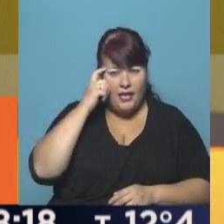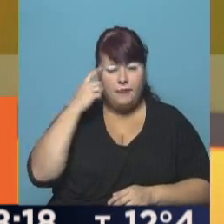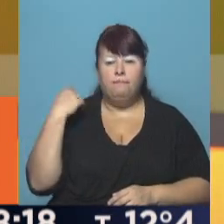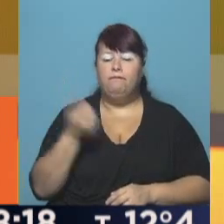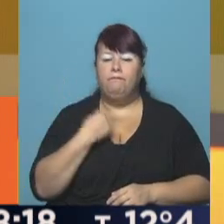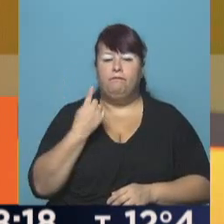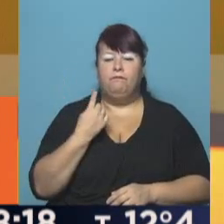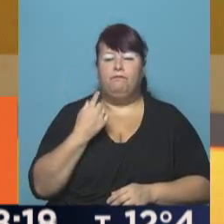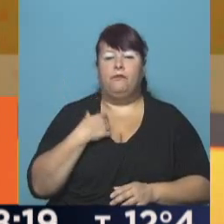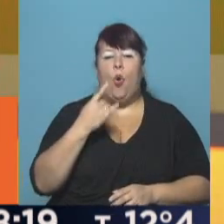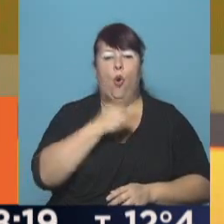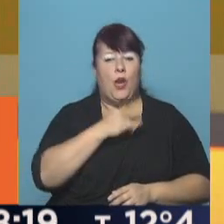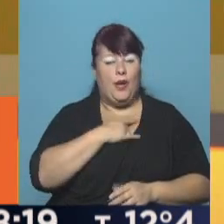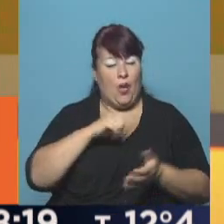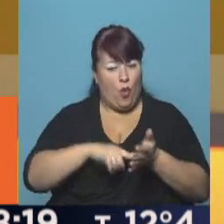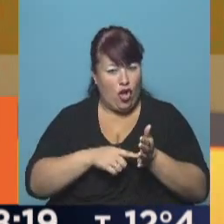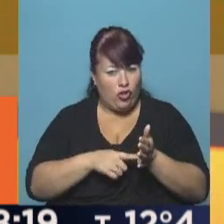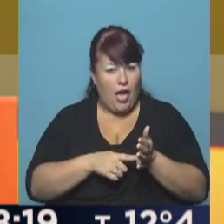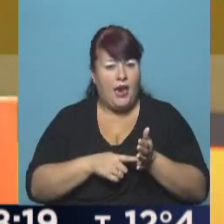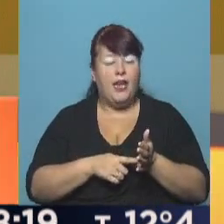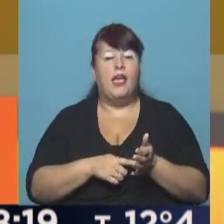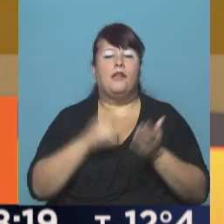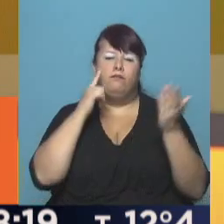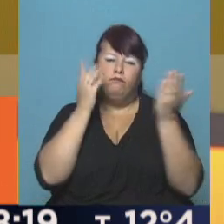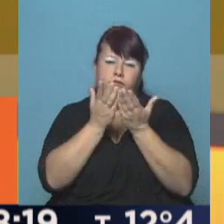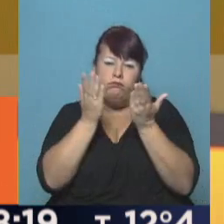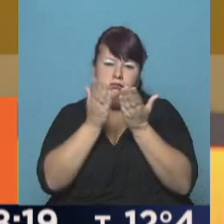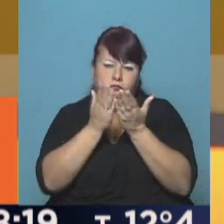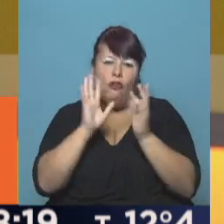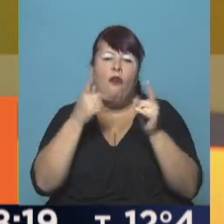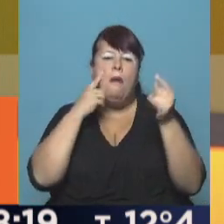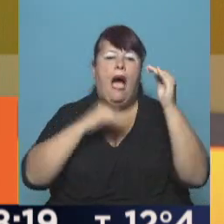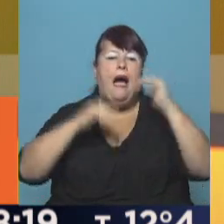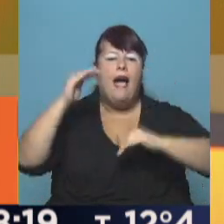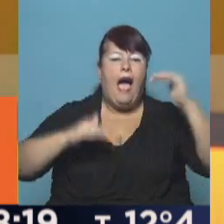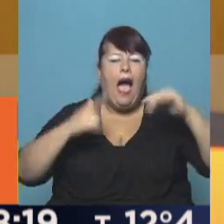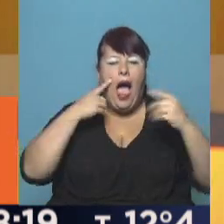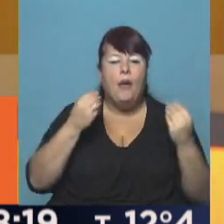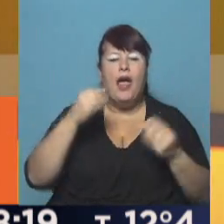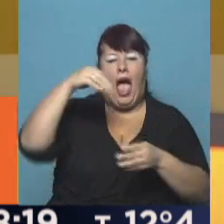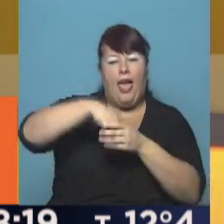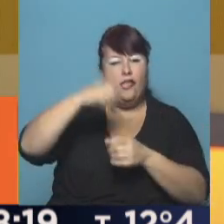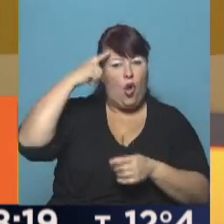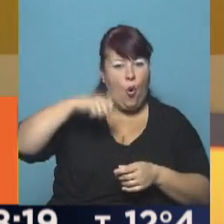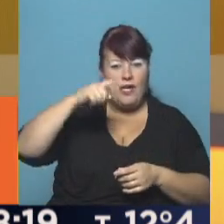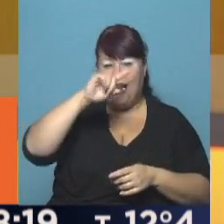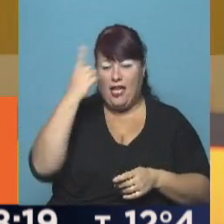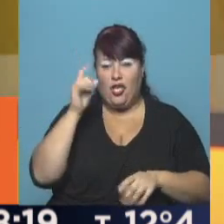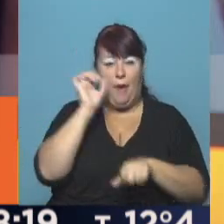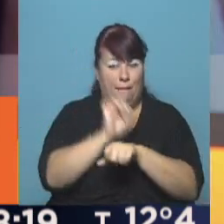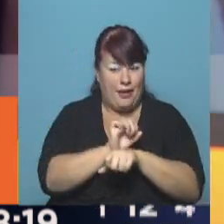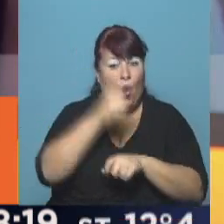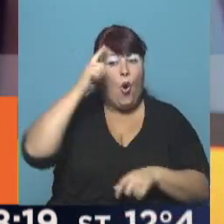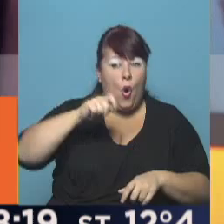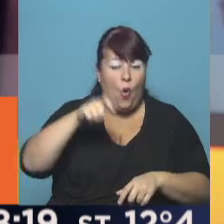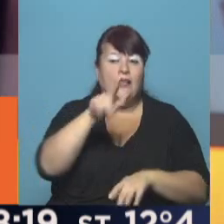hicimos desde la Universidad de Buenos Aires un estudio de corte estadístico en los juzgados nacionales de ejecución penal, que son los